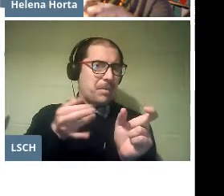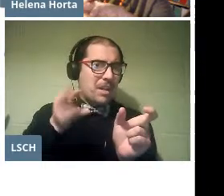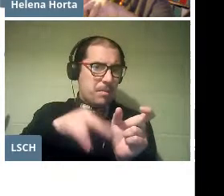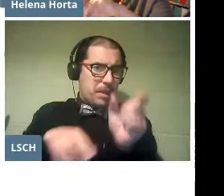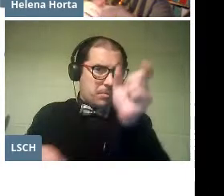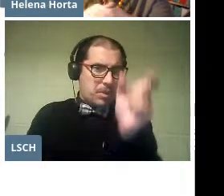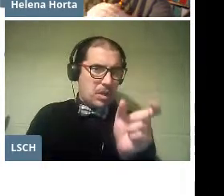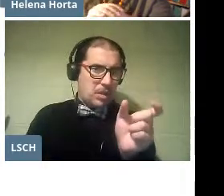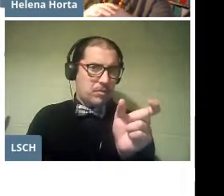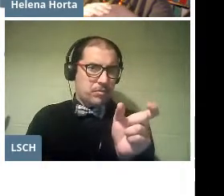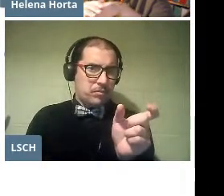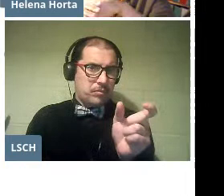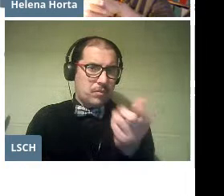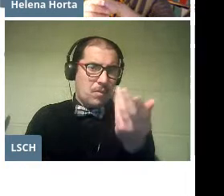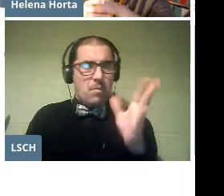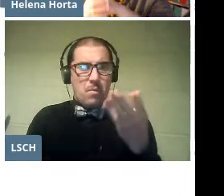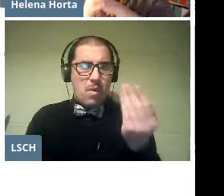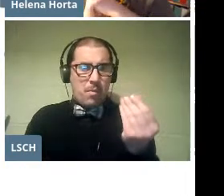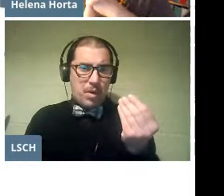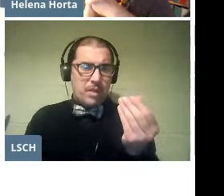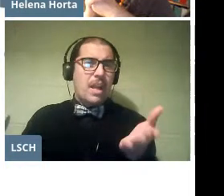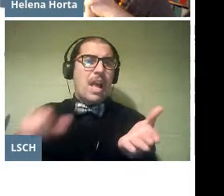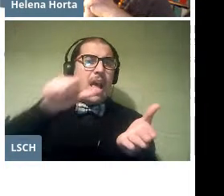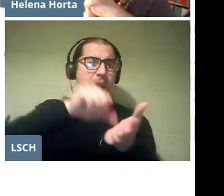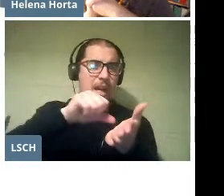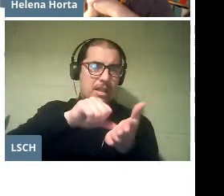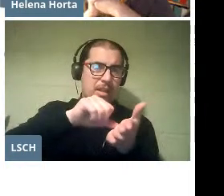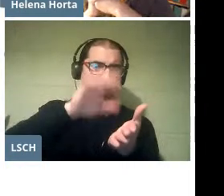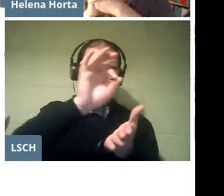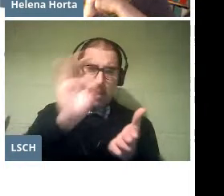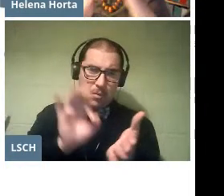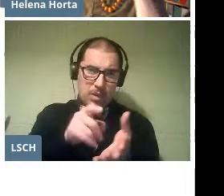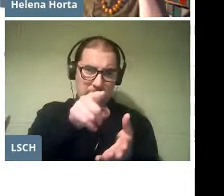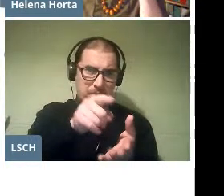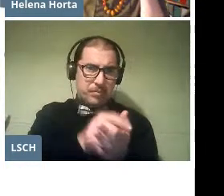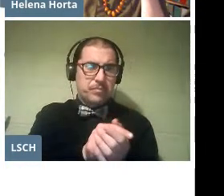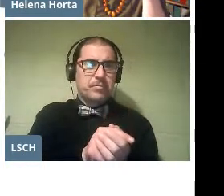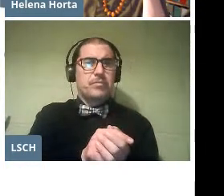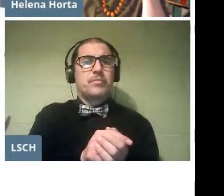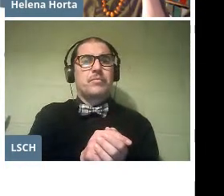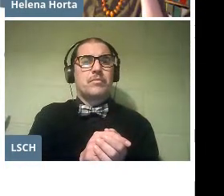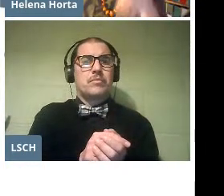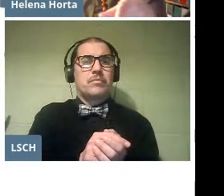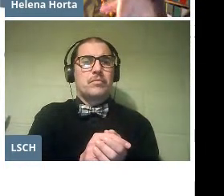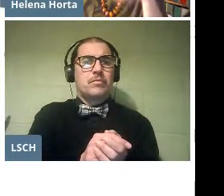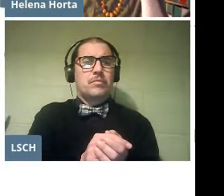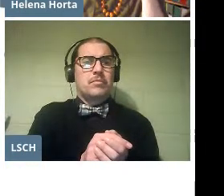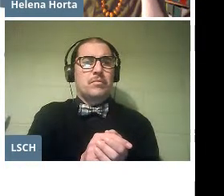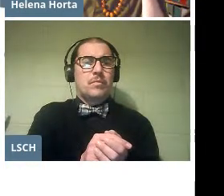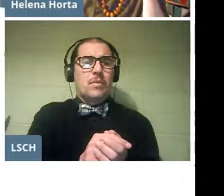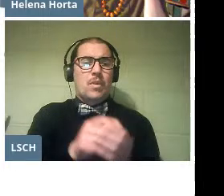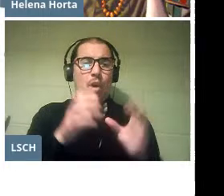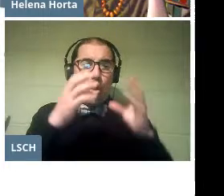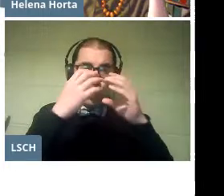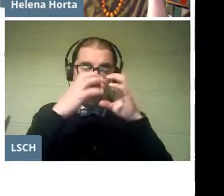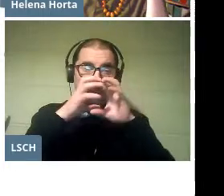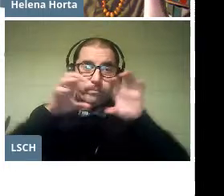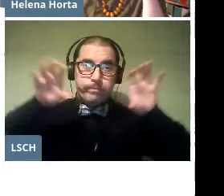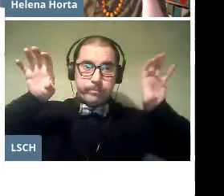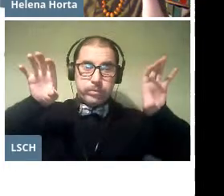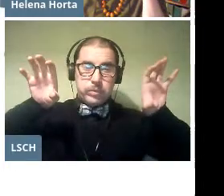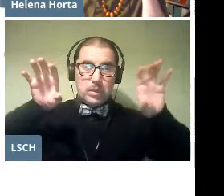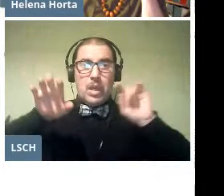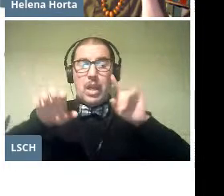ser quizás el centro de esta iconografía, que son seres bicéfalos, como el de la